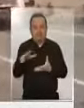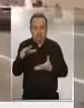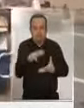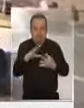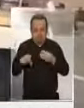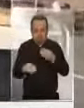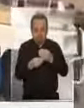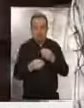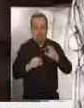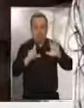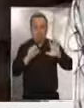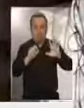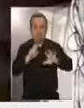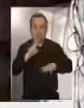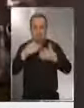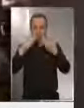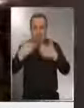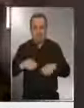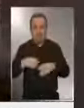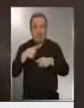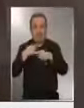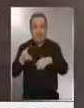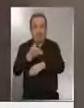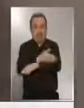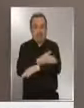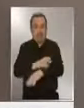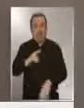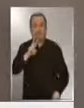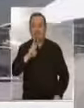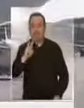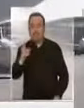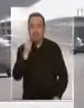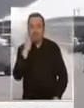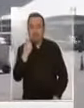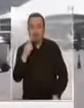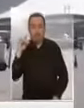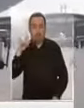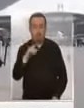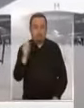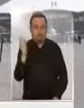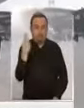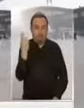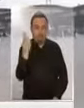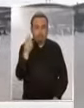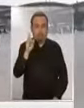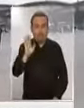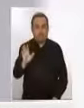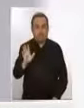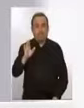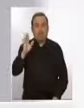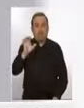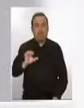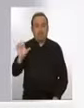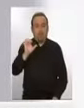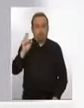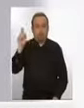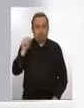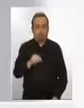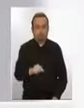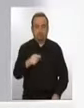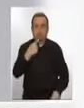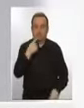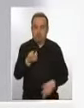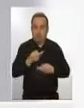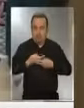suman a los 72 que llegaron el pasado 23 de abril en un vuelo privado proveniente desde Europa. Según el último informe